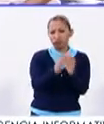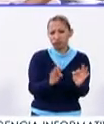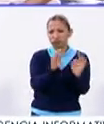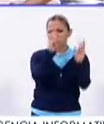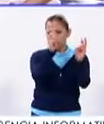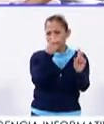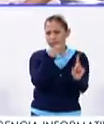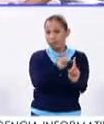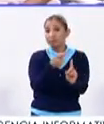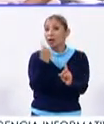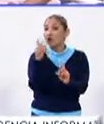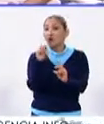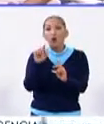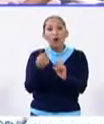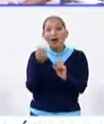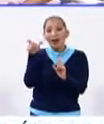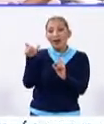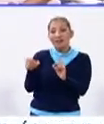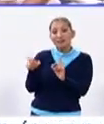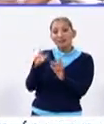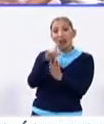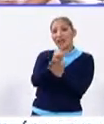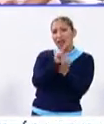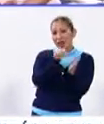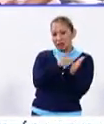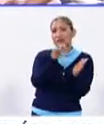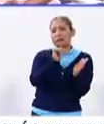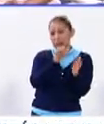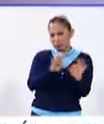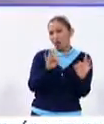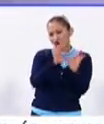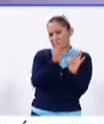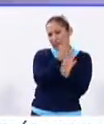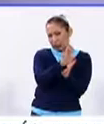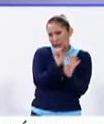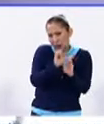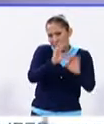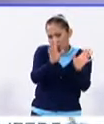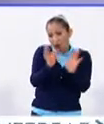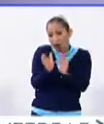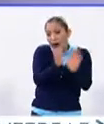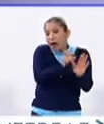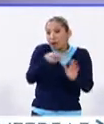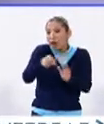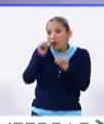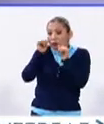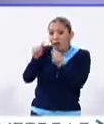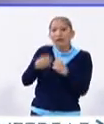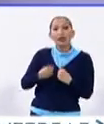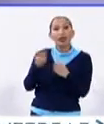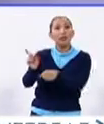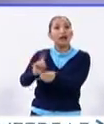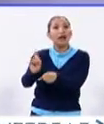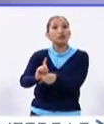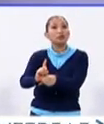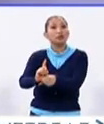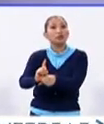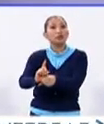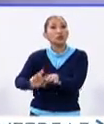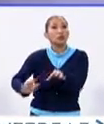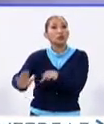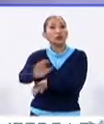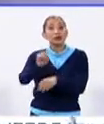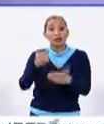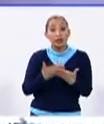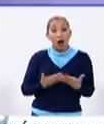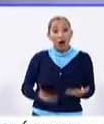importantes. El punto no es el marco jurídico, que sí es de suma importancia, sino la vida cotidiana, el discurso. Y